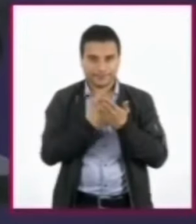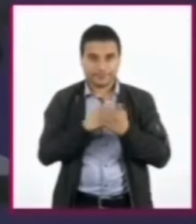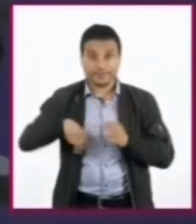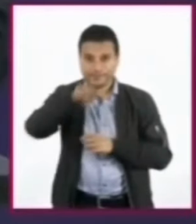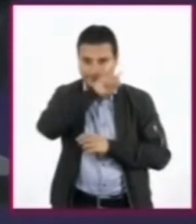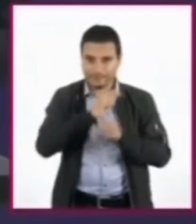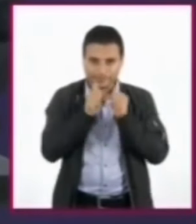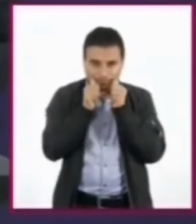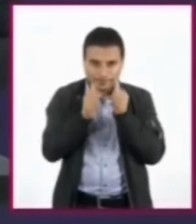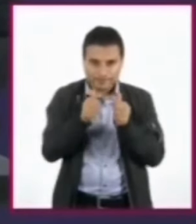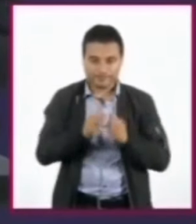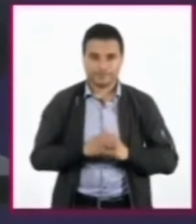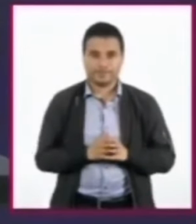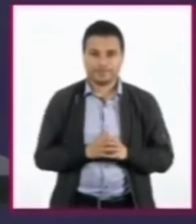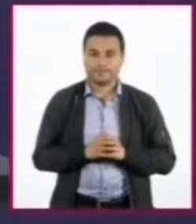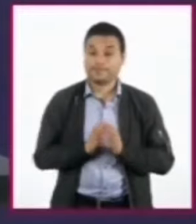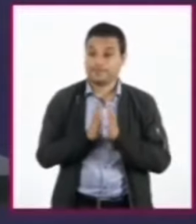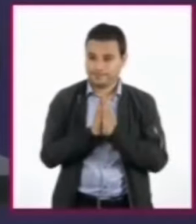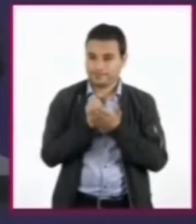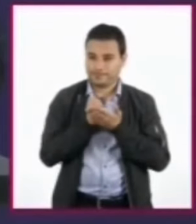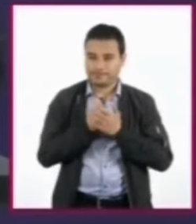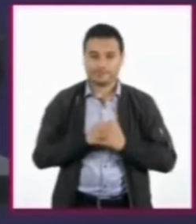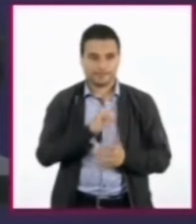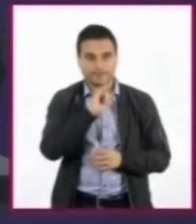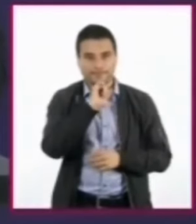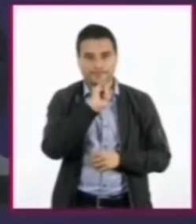mucha atención. Maestra, por favor. Claro.